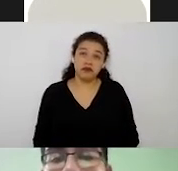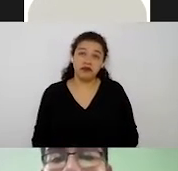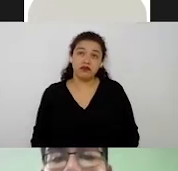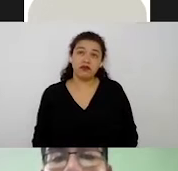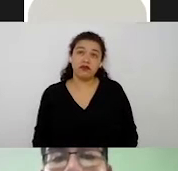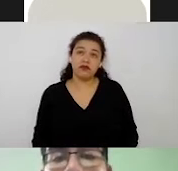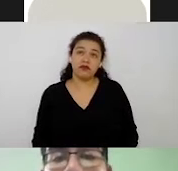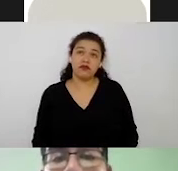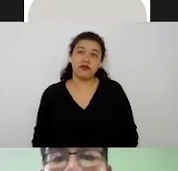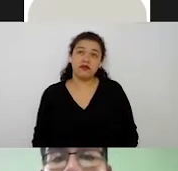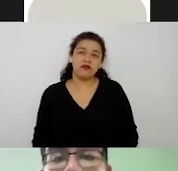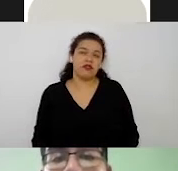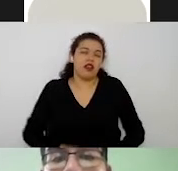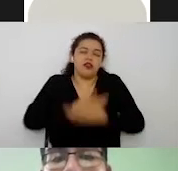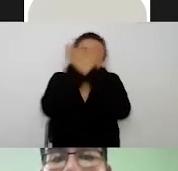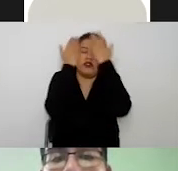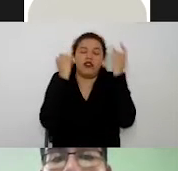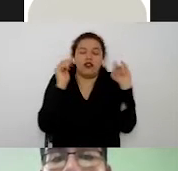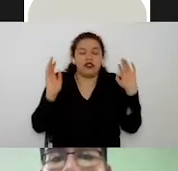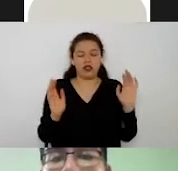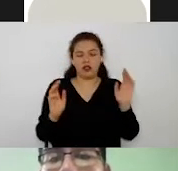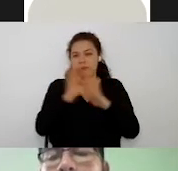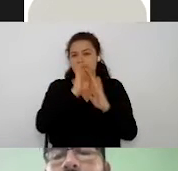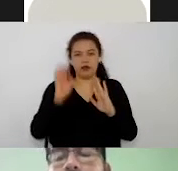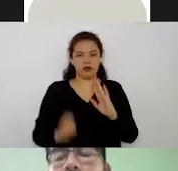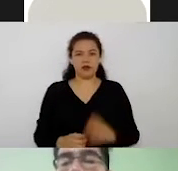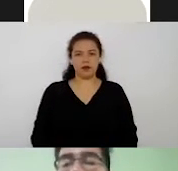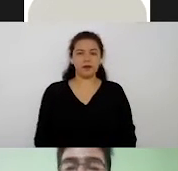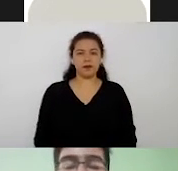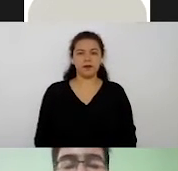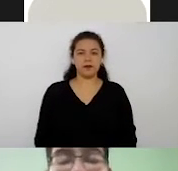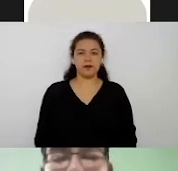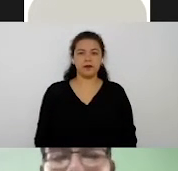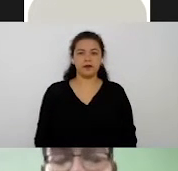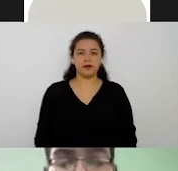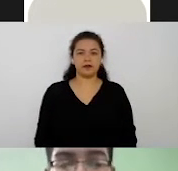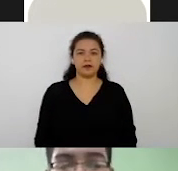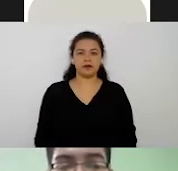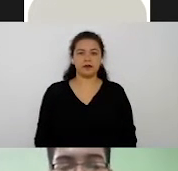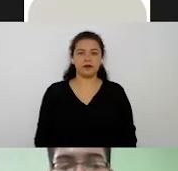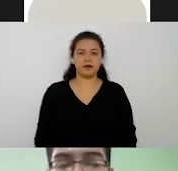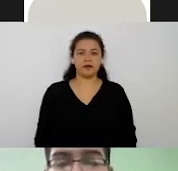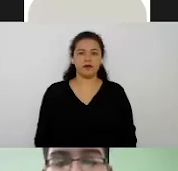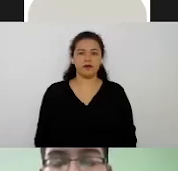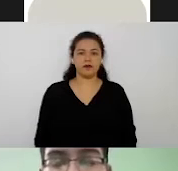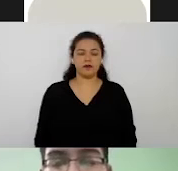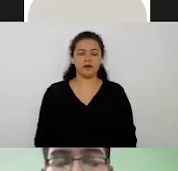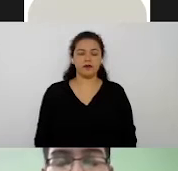no sé, por ejemplo, en, en la brigada